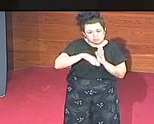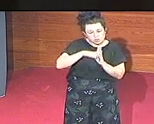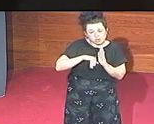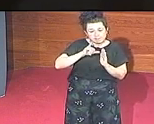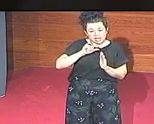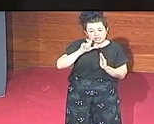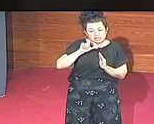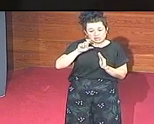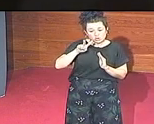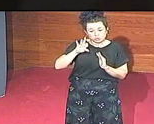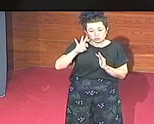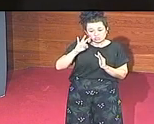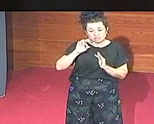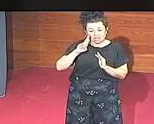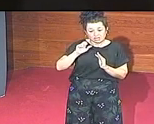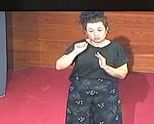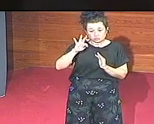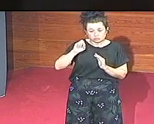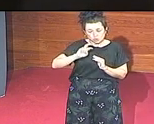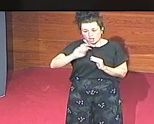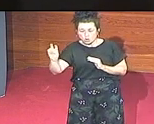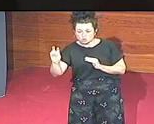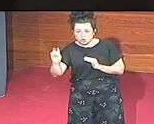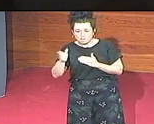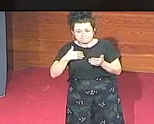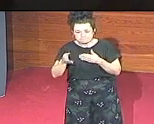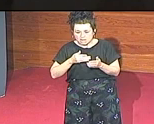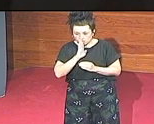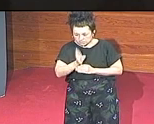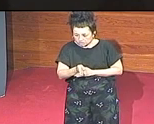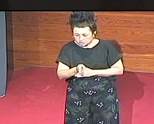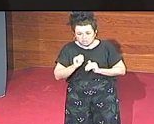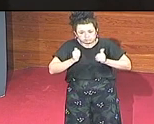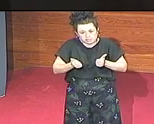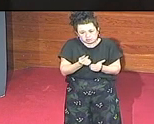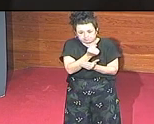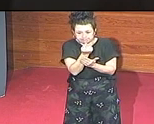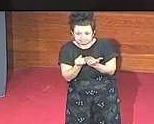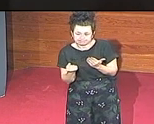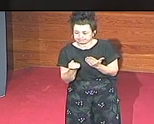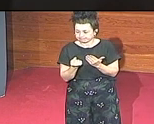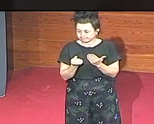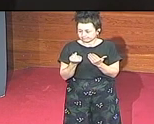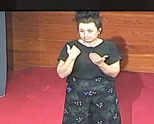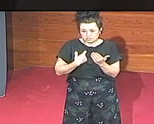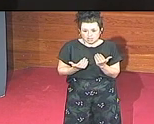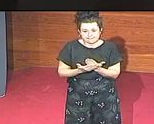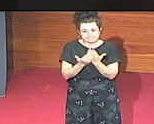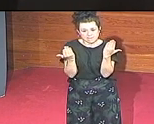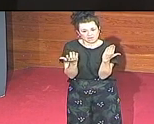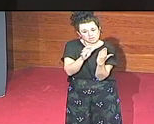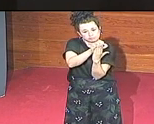directamente y ya empiezas a dibujar ya componer la página